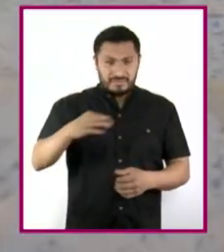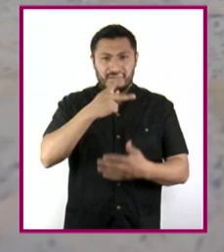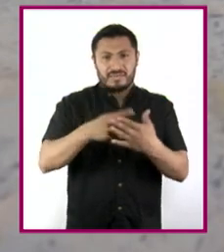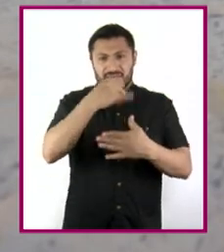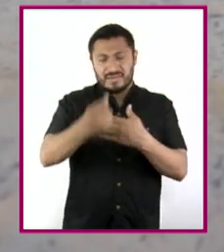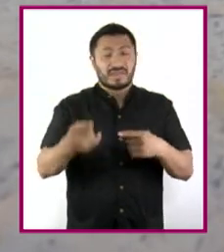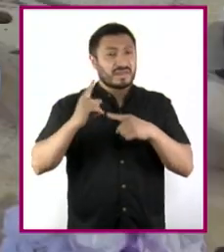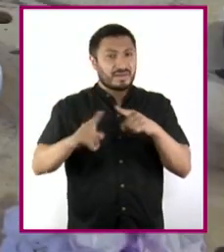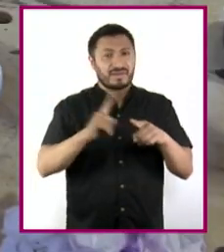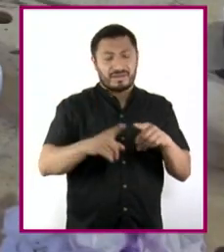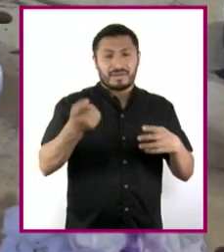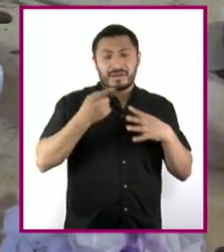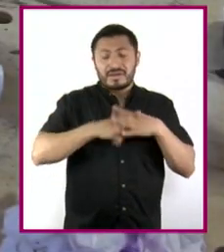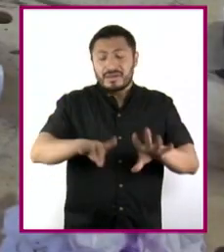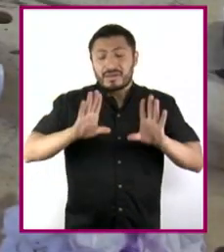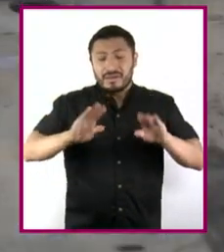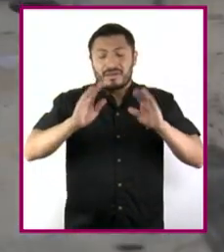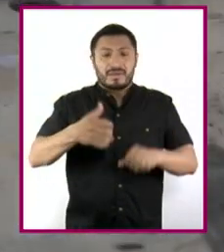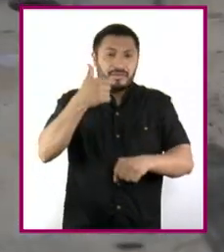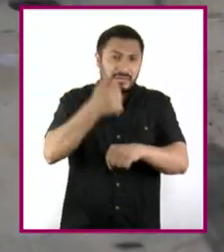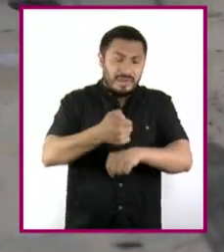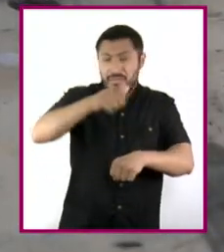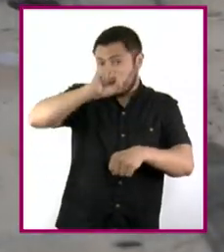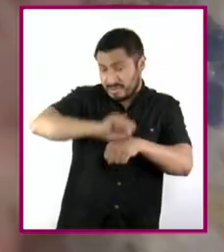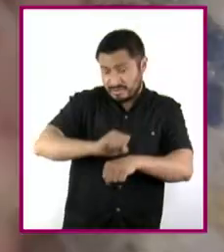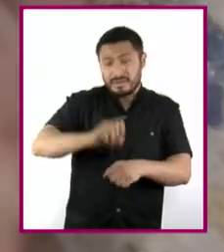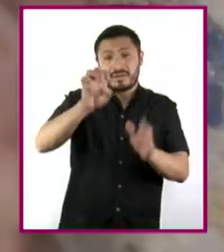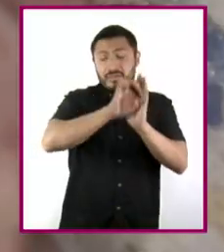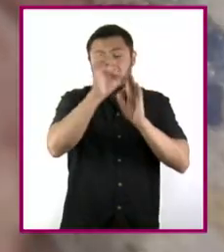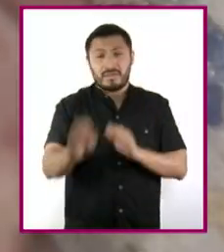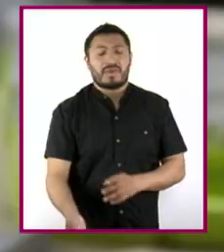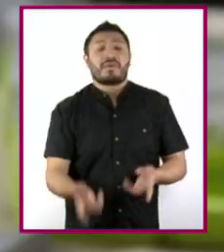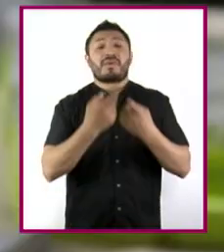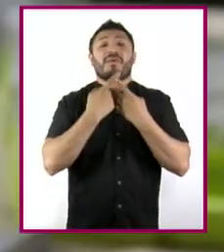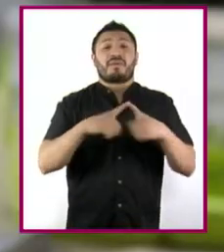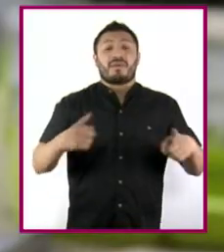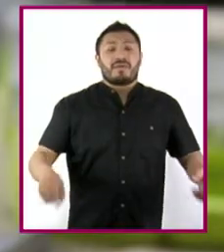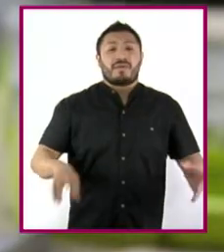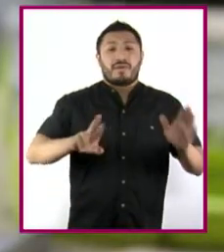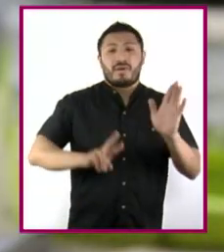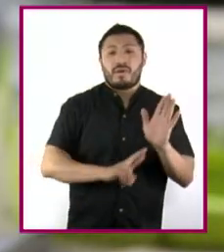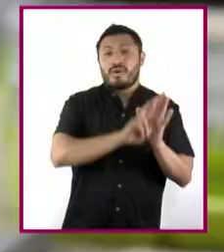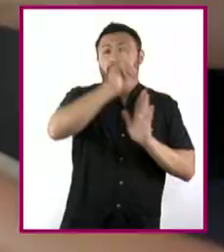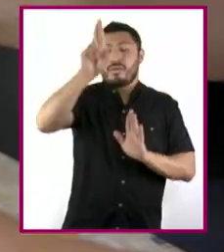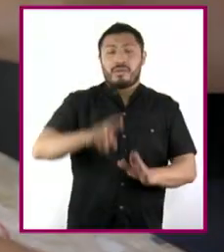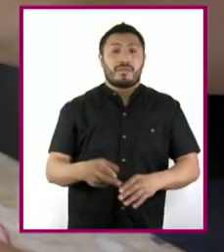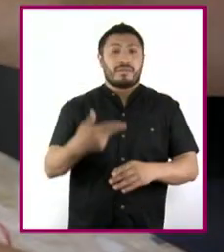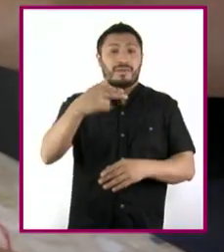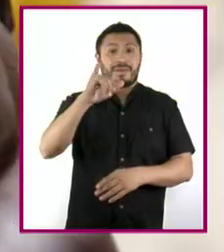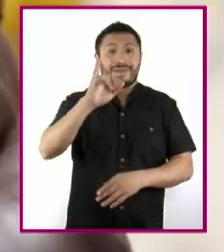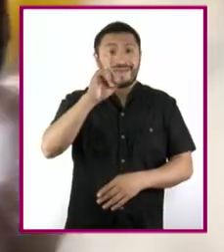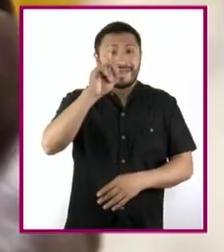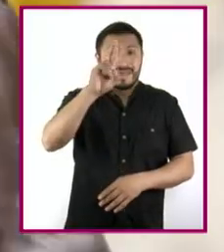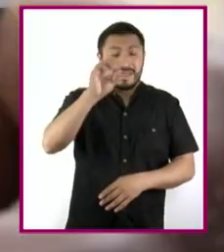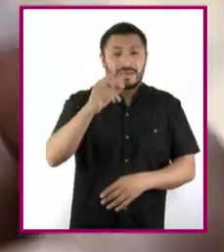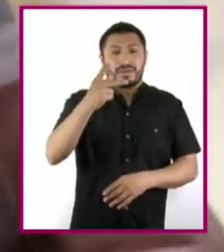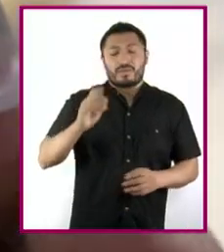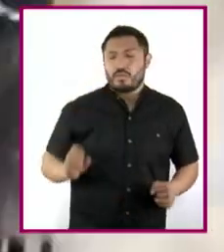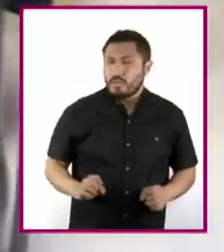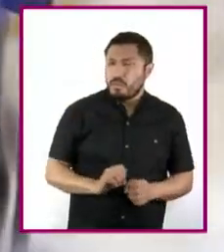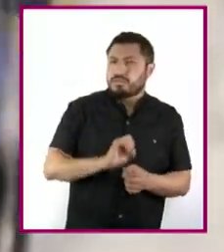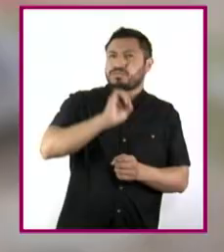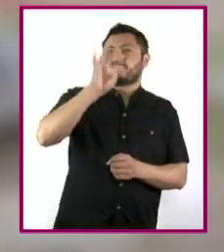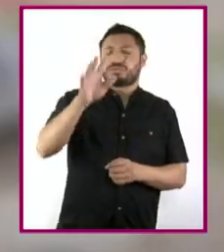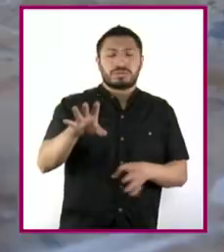imparten en la educación primaria y secundaria. Uno de ellos es el desarrollo de cohetes hidropropulsados, que sirven para